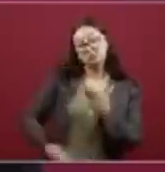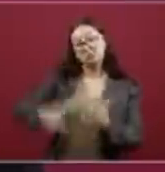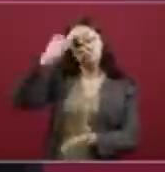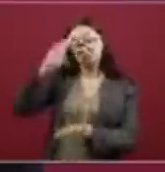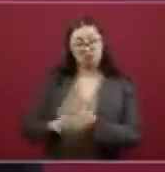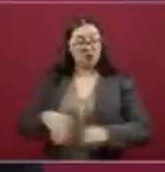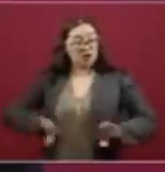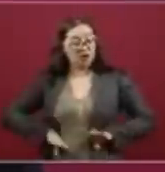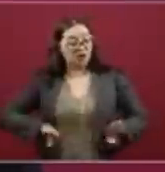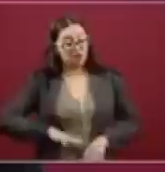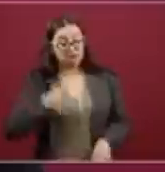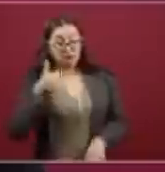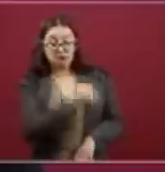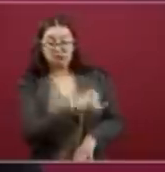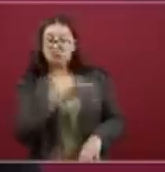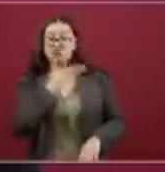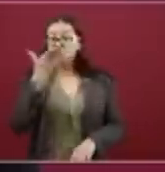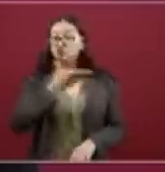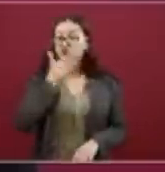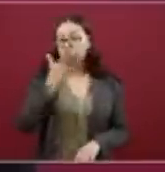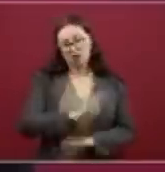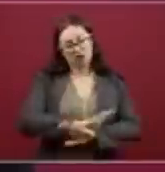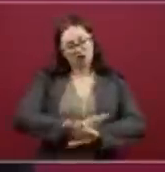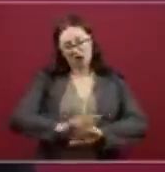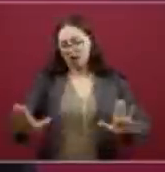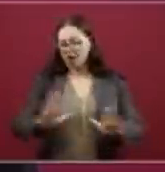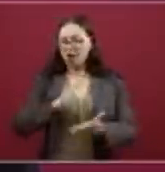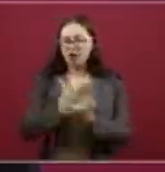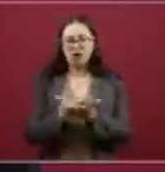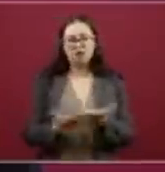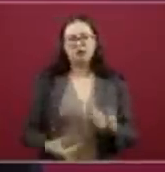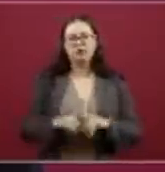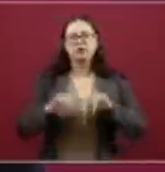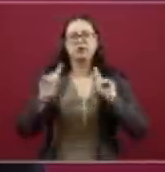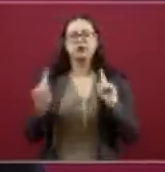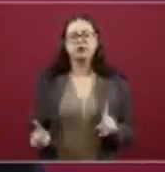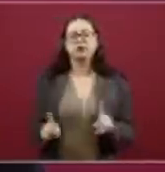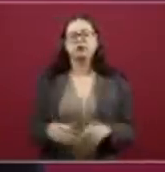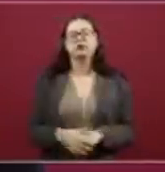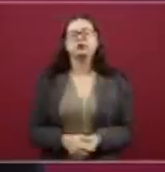Entonces, eso debe de quedar claro. Y el que